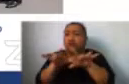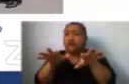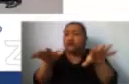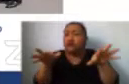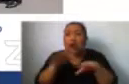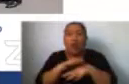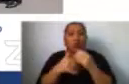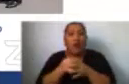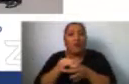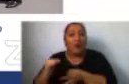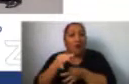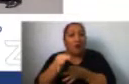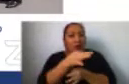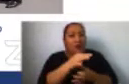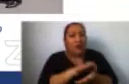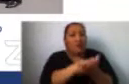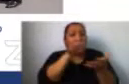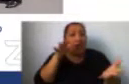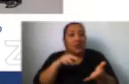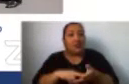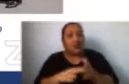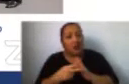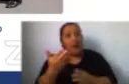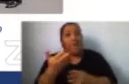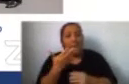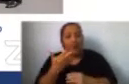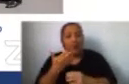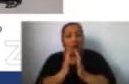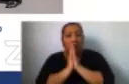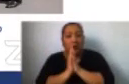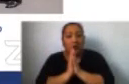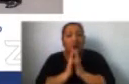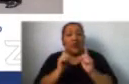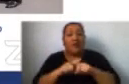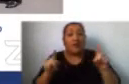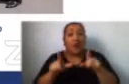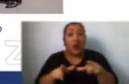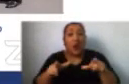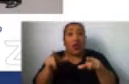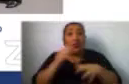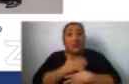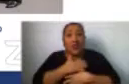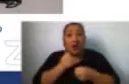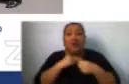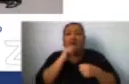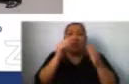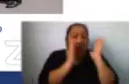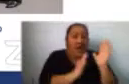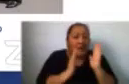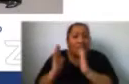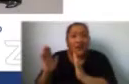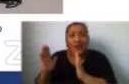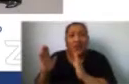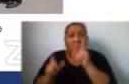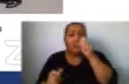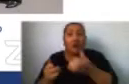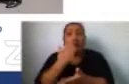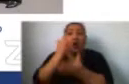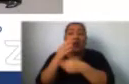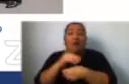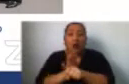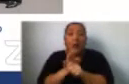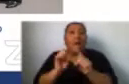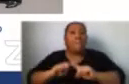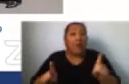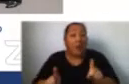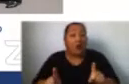de la región. Por ello se exige que los establecimientos de salud estén preparados para atender a pacientes COVID, pero también a pacientes